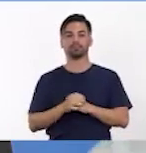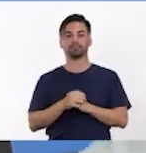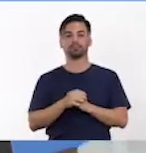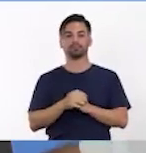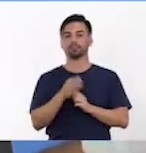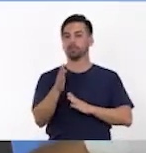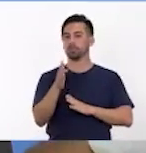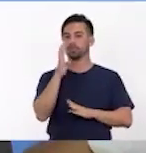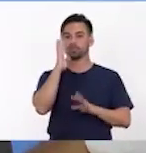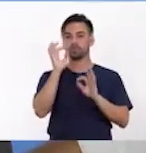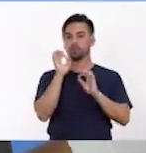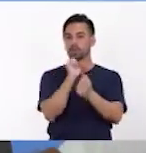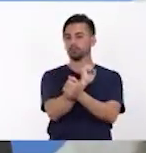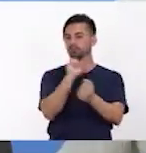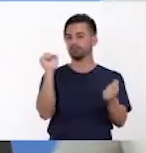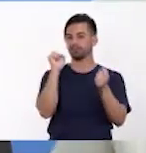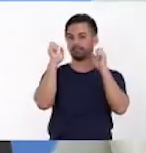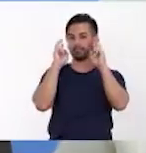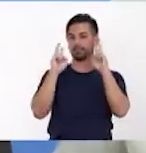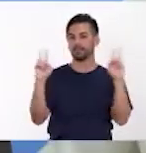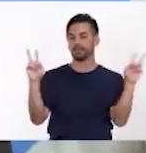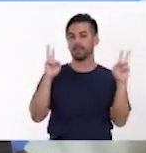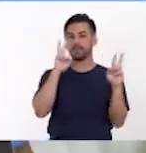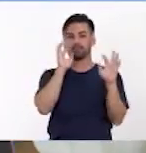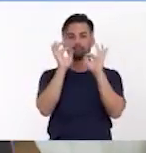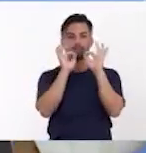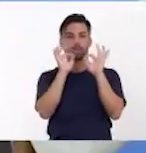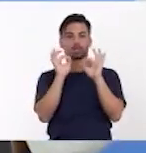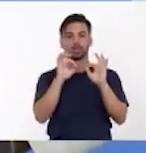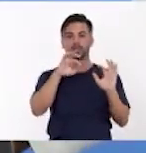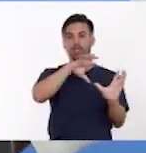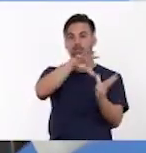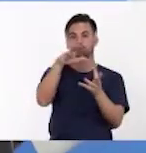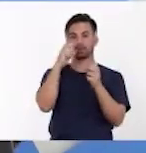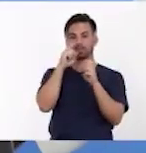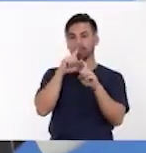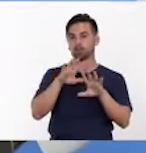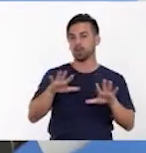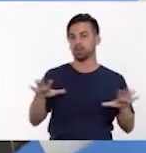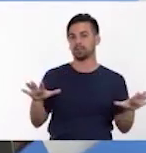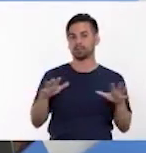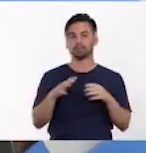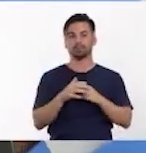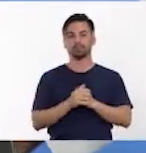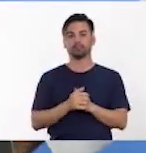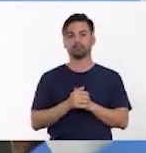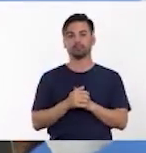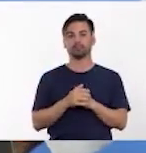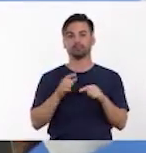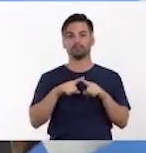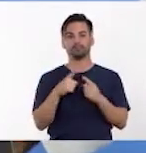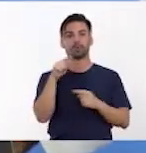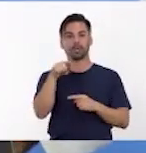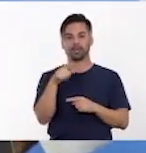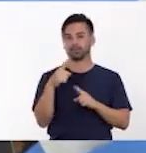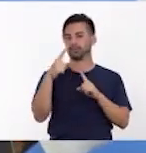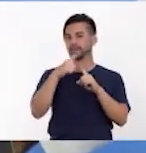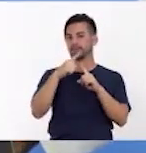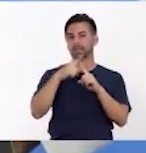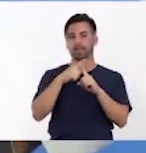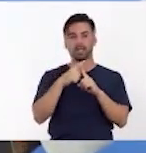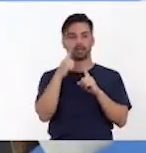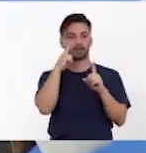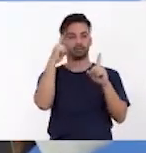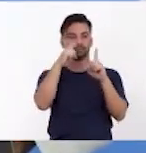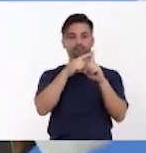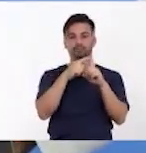vidas, continúan protegiendo el medio ambiente porque la protección del medio ambiente es la tarea fundamental de